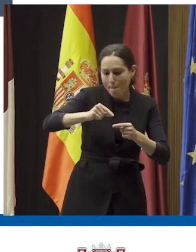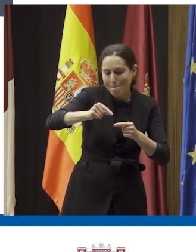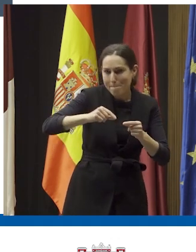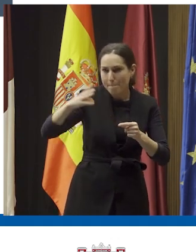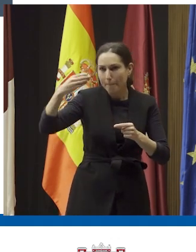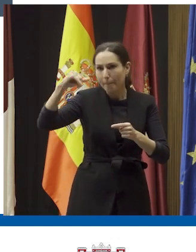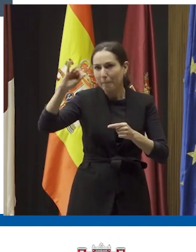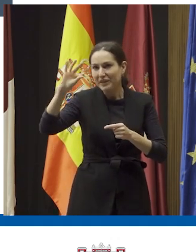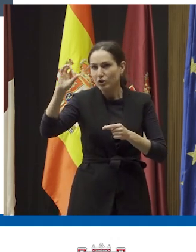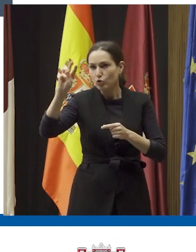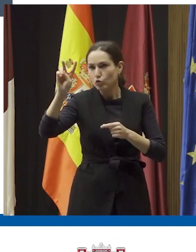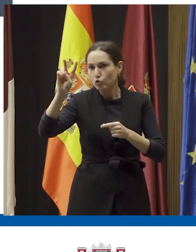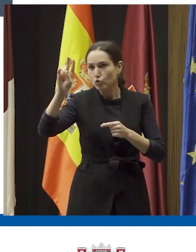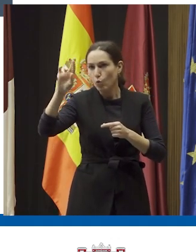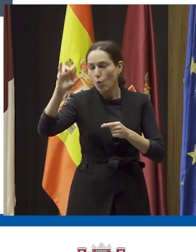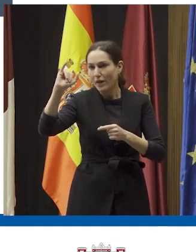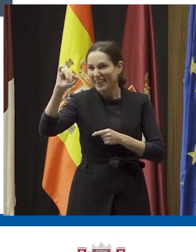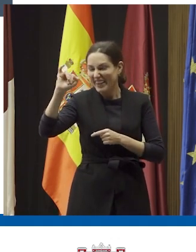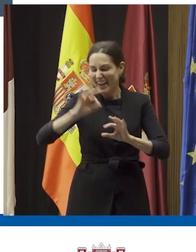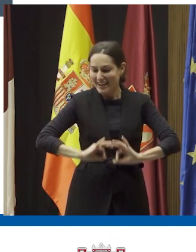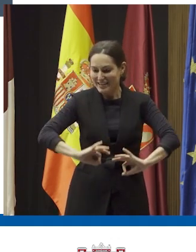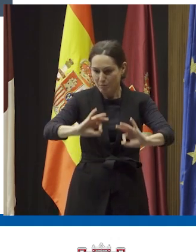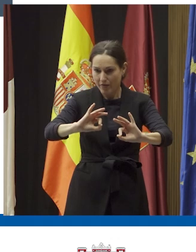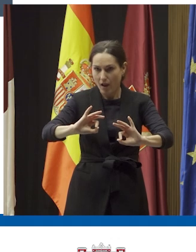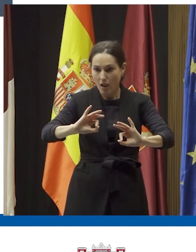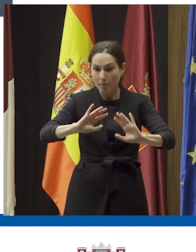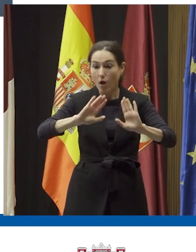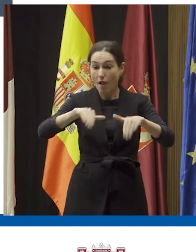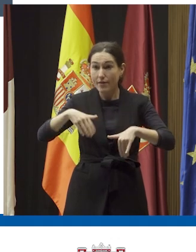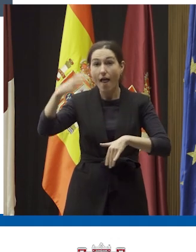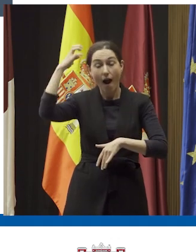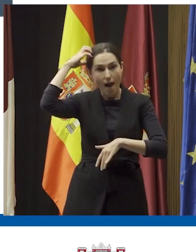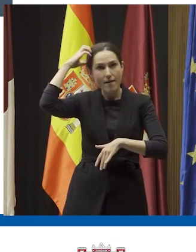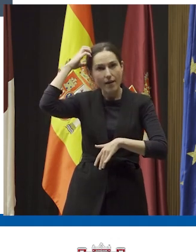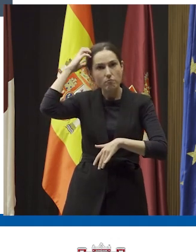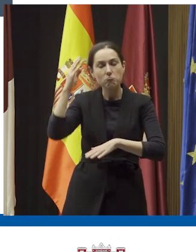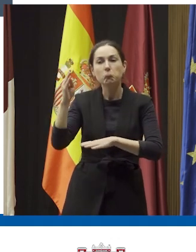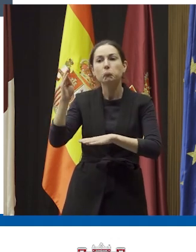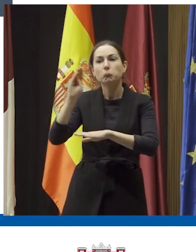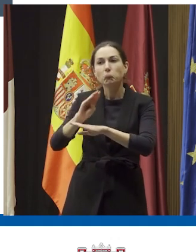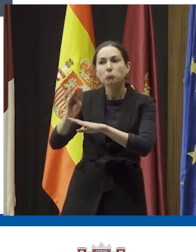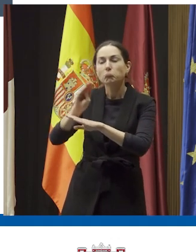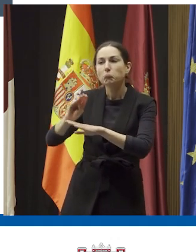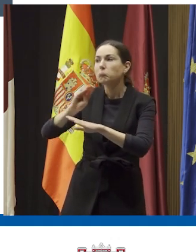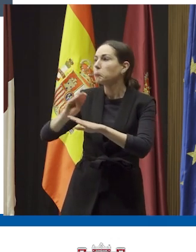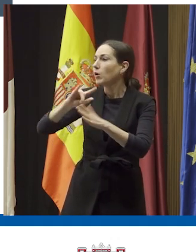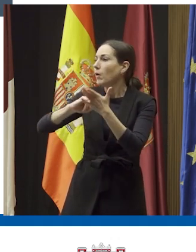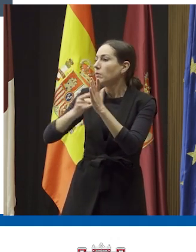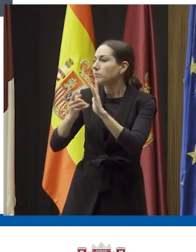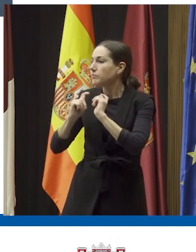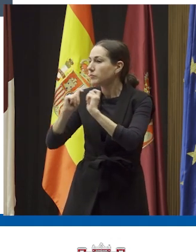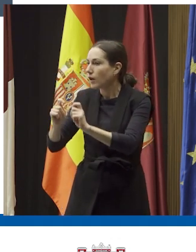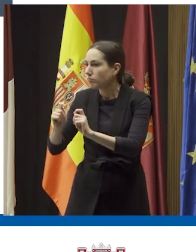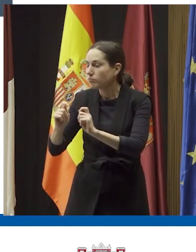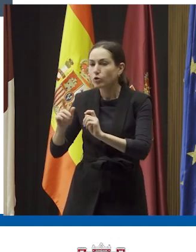y curó el rey, con lo cual consiguió el ennoblecimiento baronet y además una cantidad